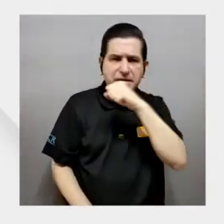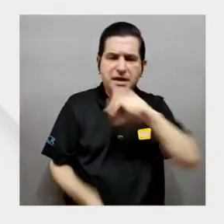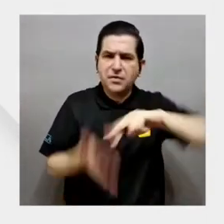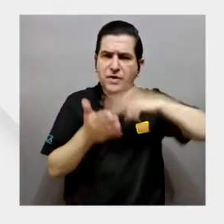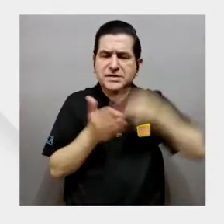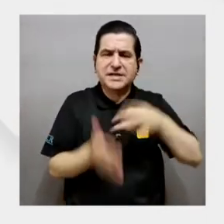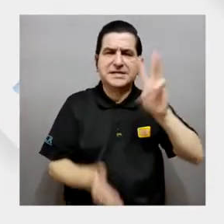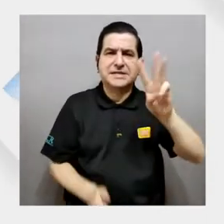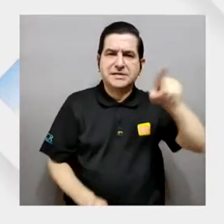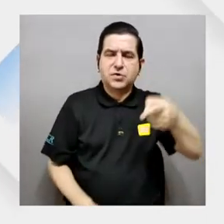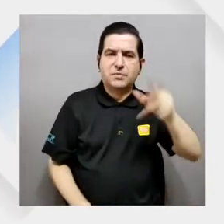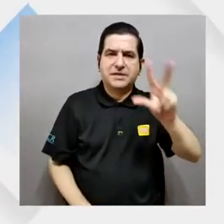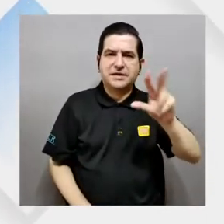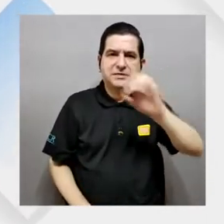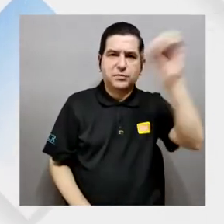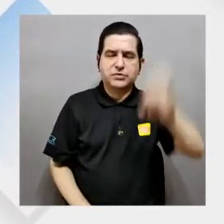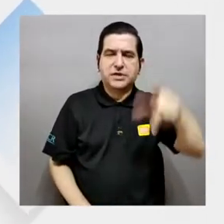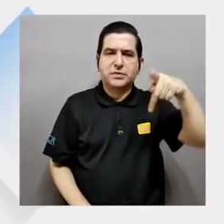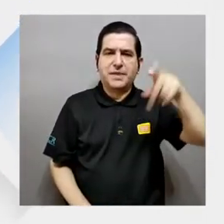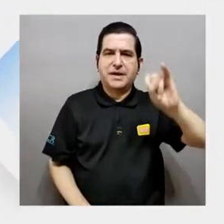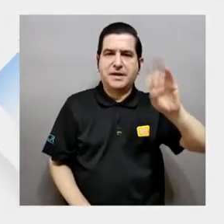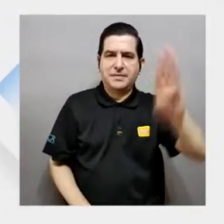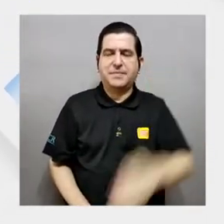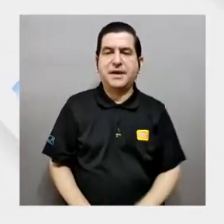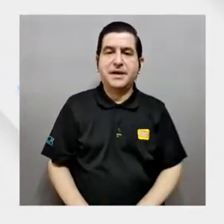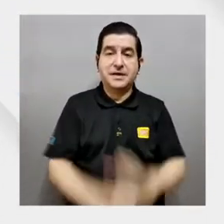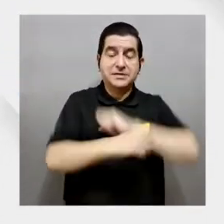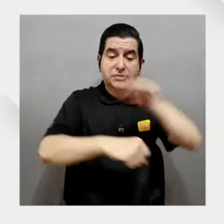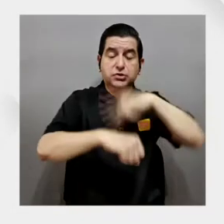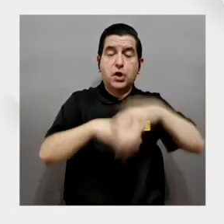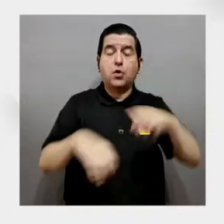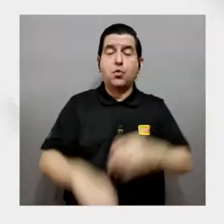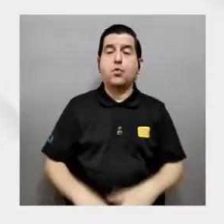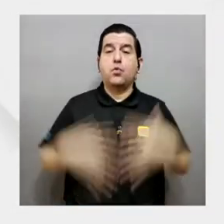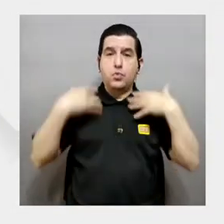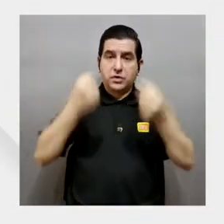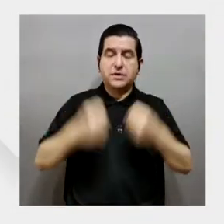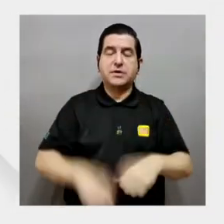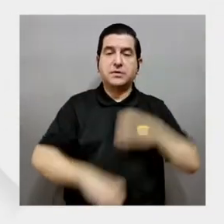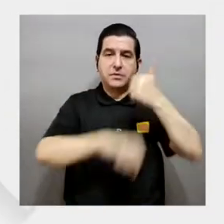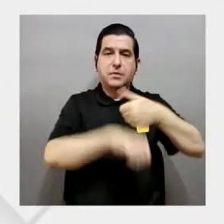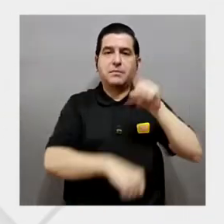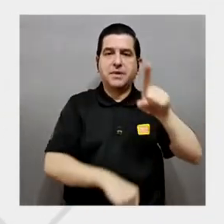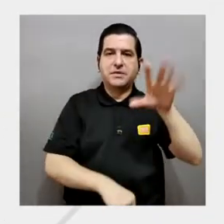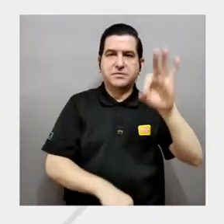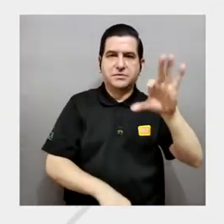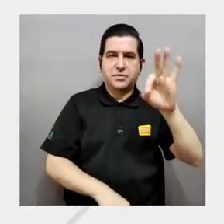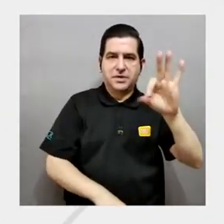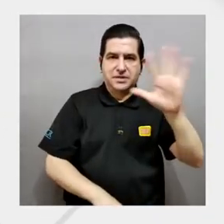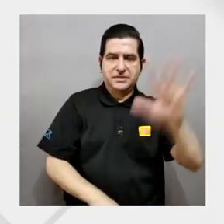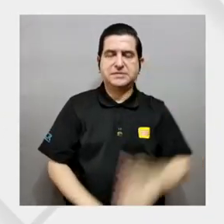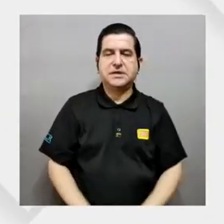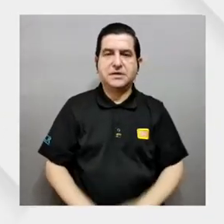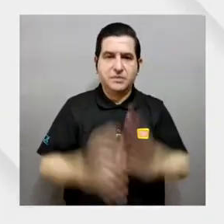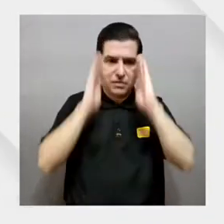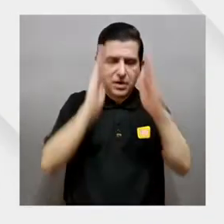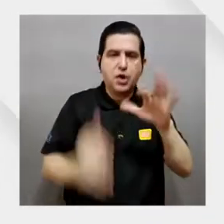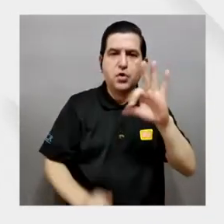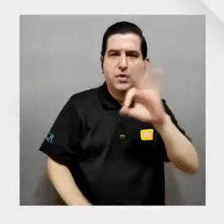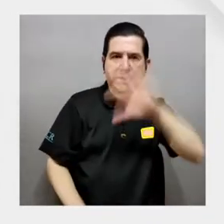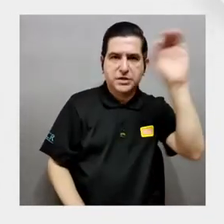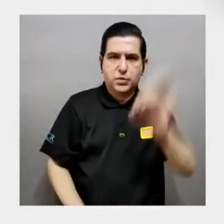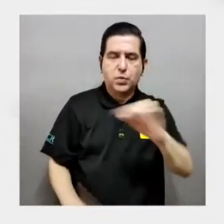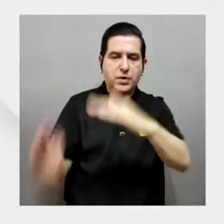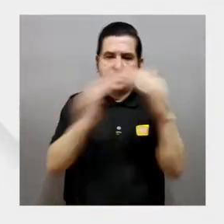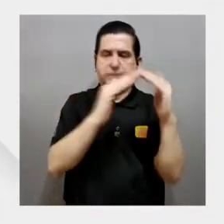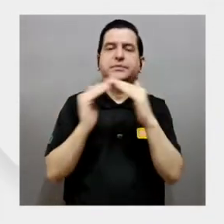El gasto médico en Taiwán representa el 6,3% del PIB. El Seguro Nacional de Salud se implementó en